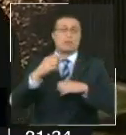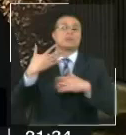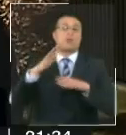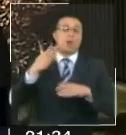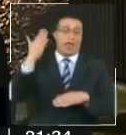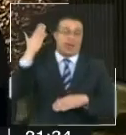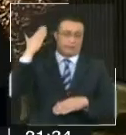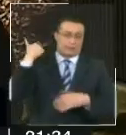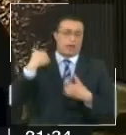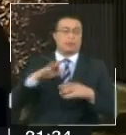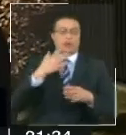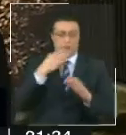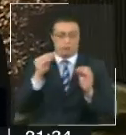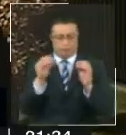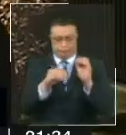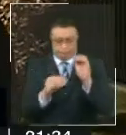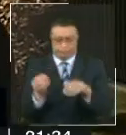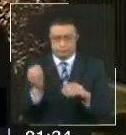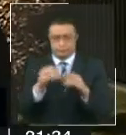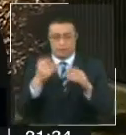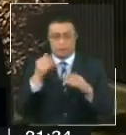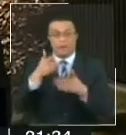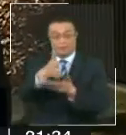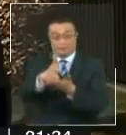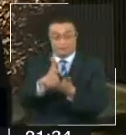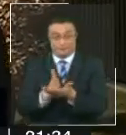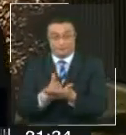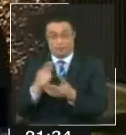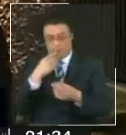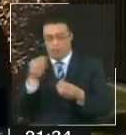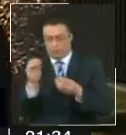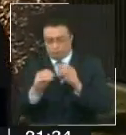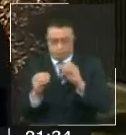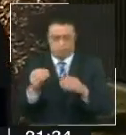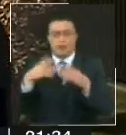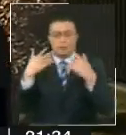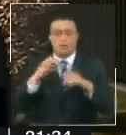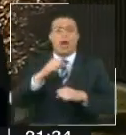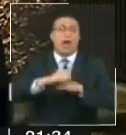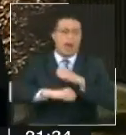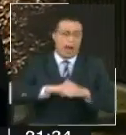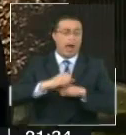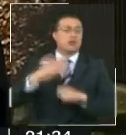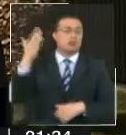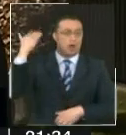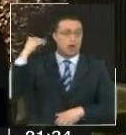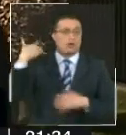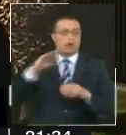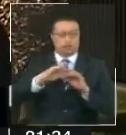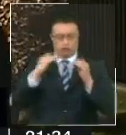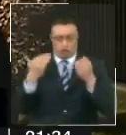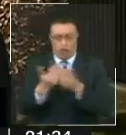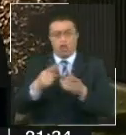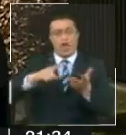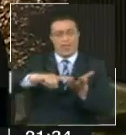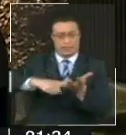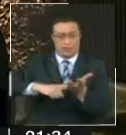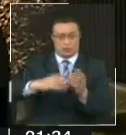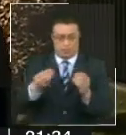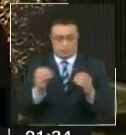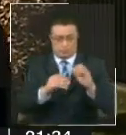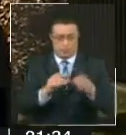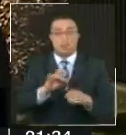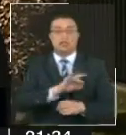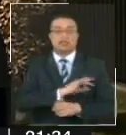muchísimo tiempo y la difrol la dirección de fronteras y límites llevaba eh bastantes años trabajando en todos los antecedentes técnicos que fortalecieron la